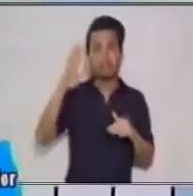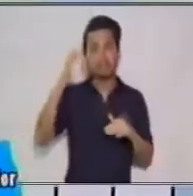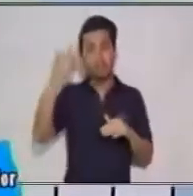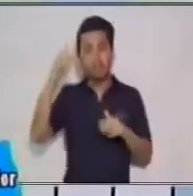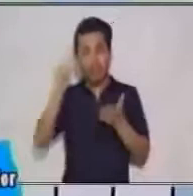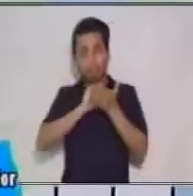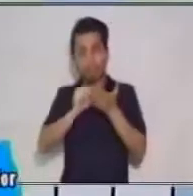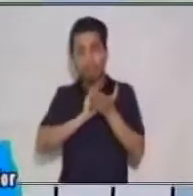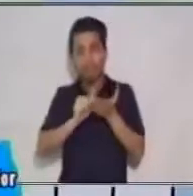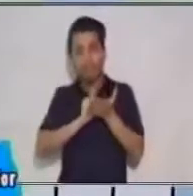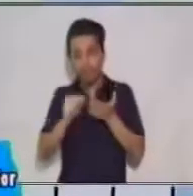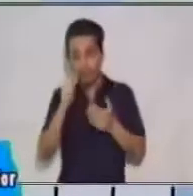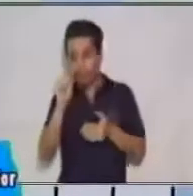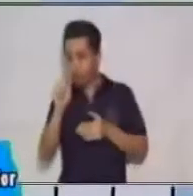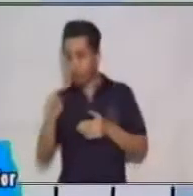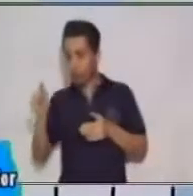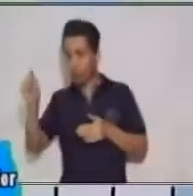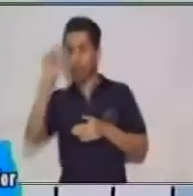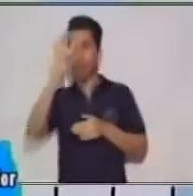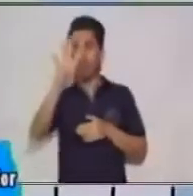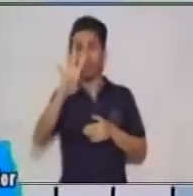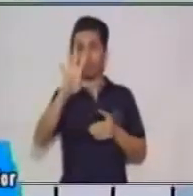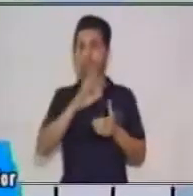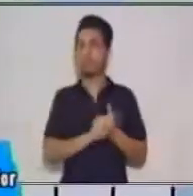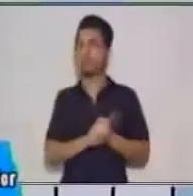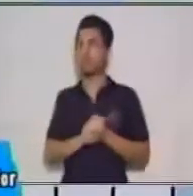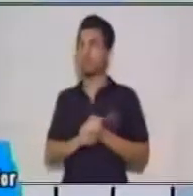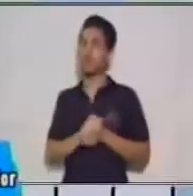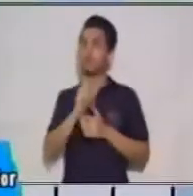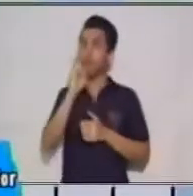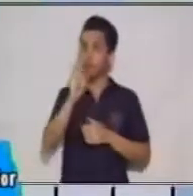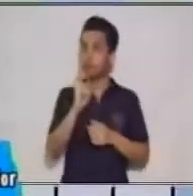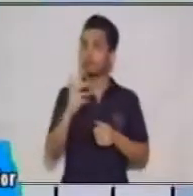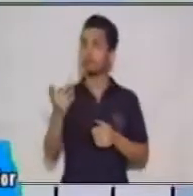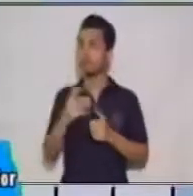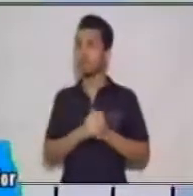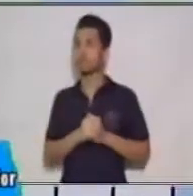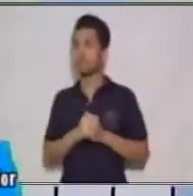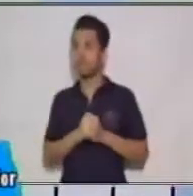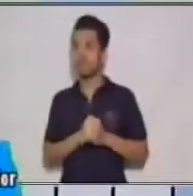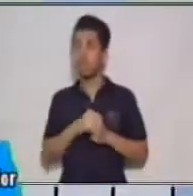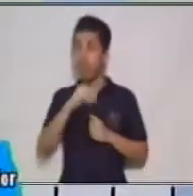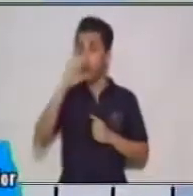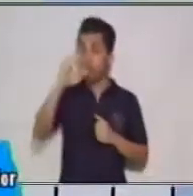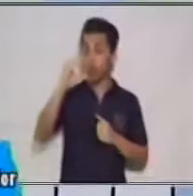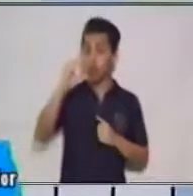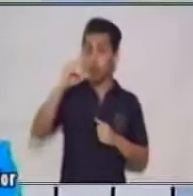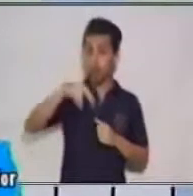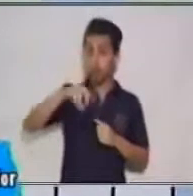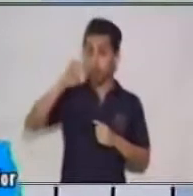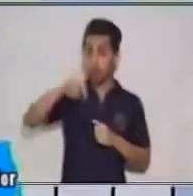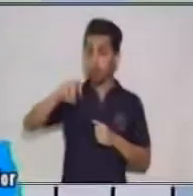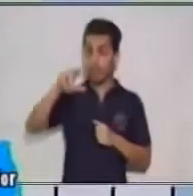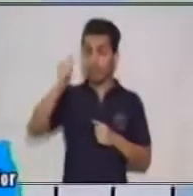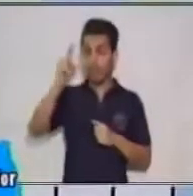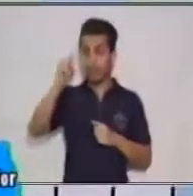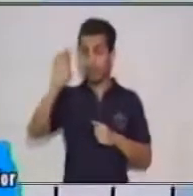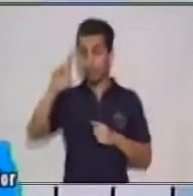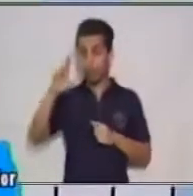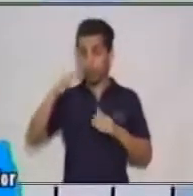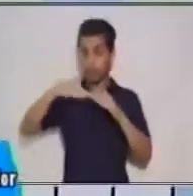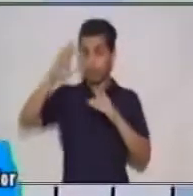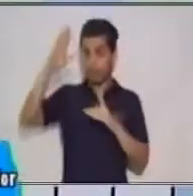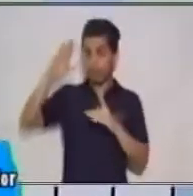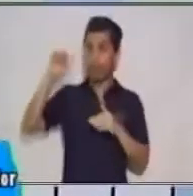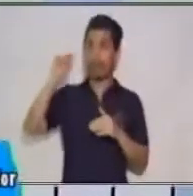se ha utilizado más de esta fracción, se ha tomado más. Por lo tanto, como el numerador es más grande, quiere decir que esta es